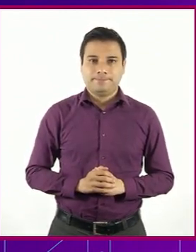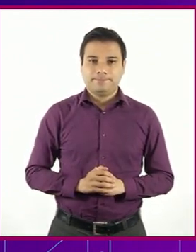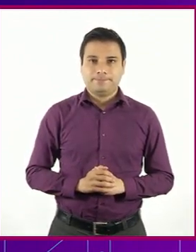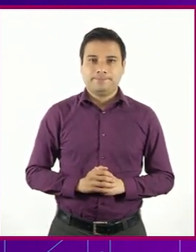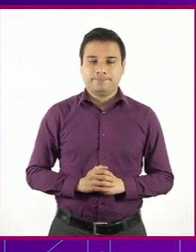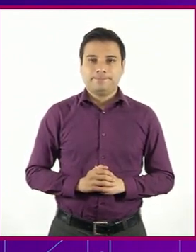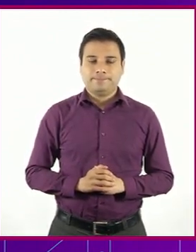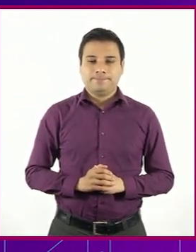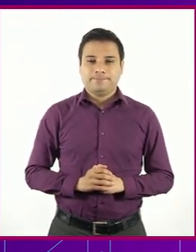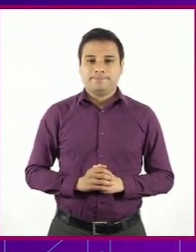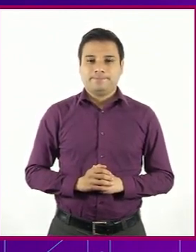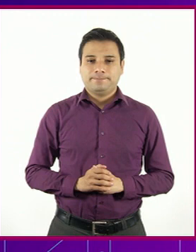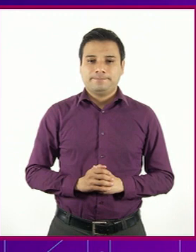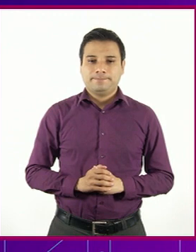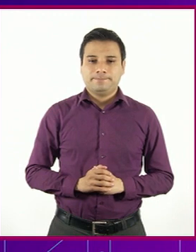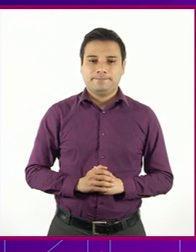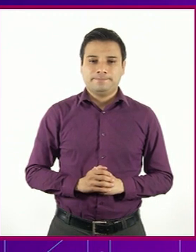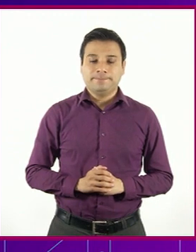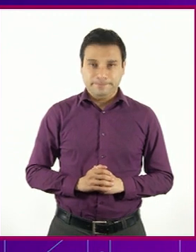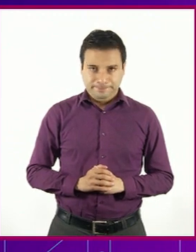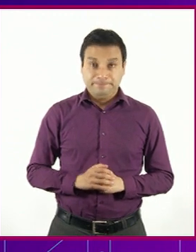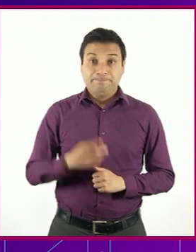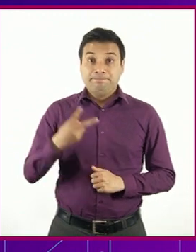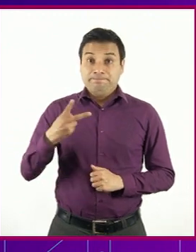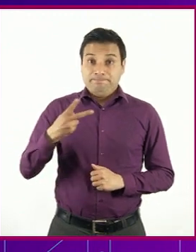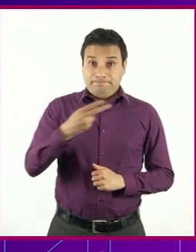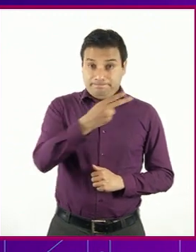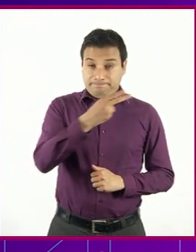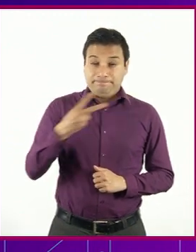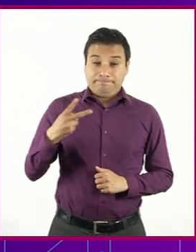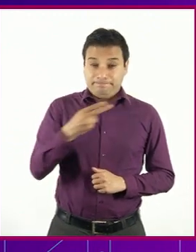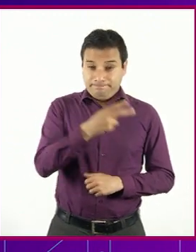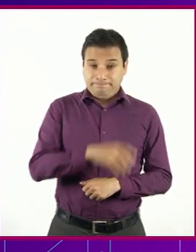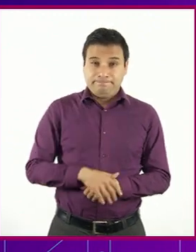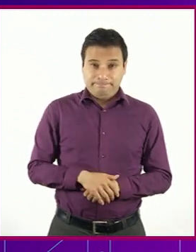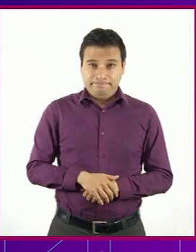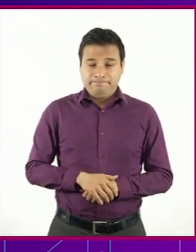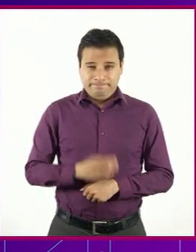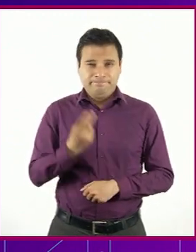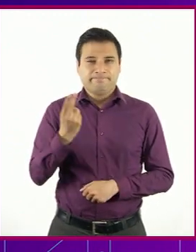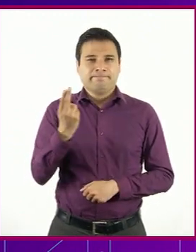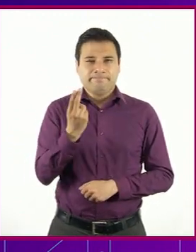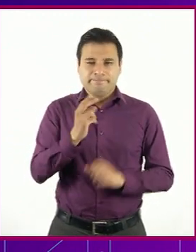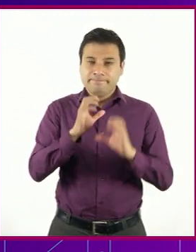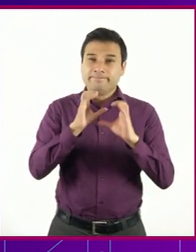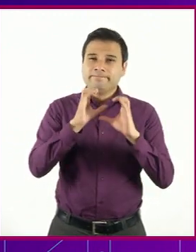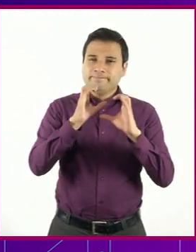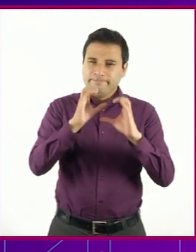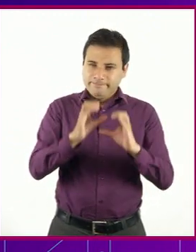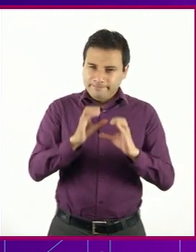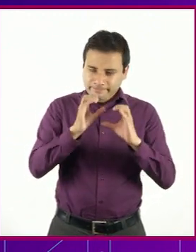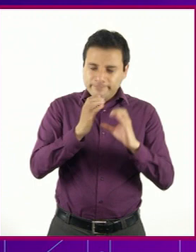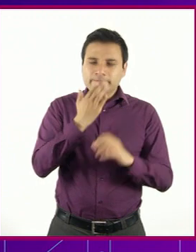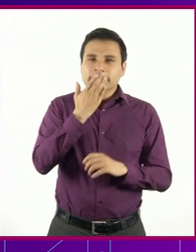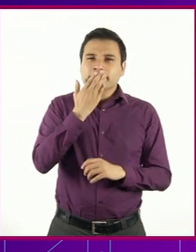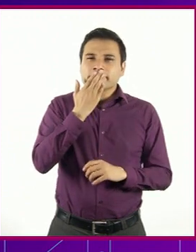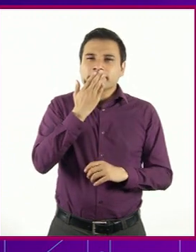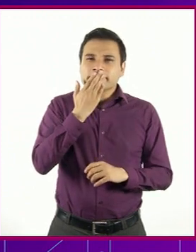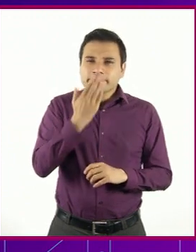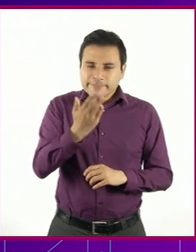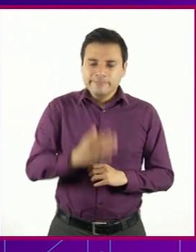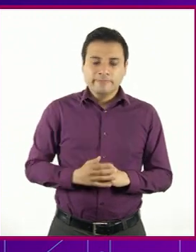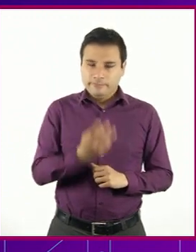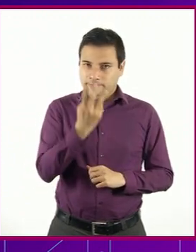Es importante que cada uno de los cortes que no lleguen a la base ni que tampoco se unan. Y deben ser